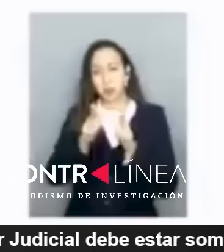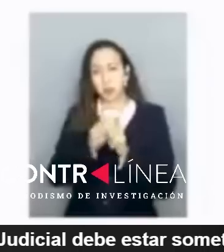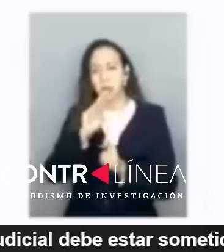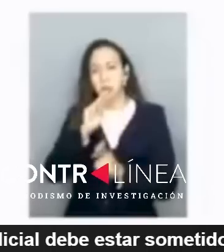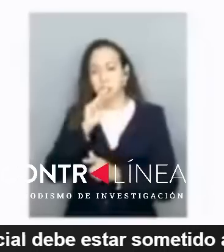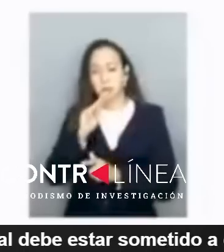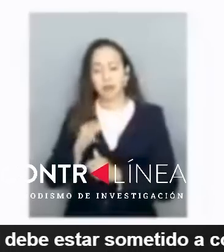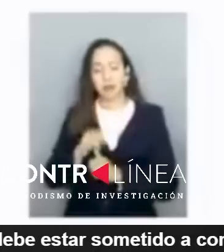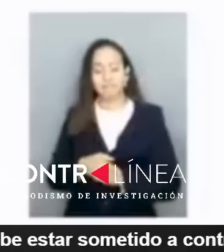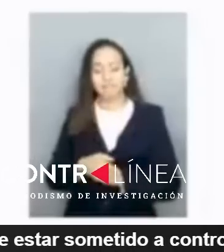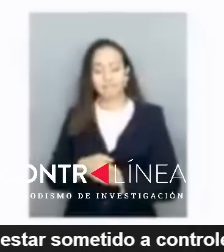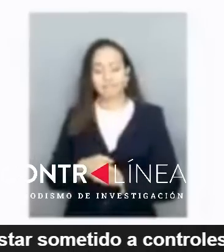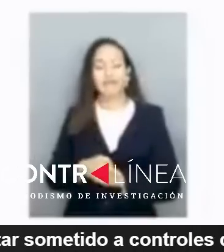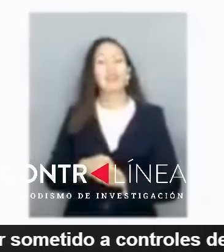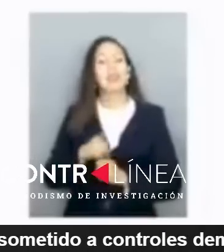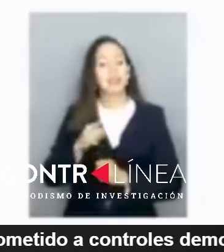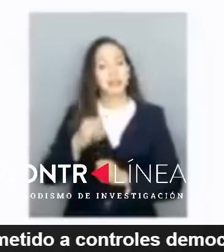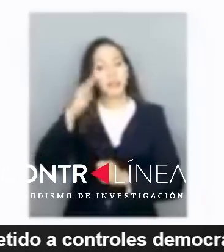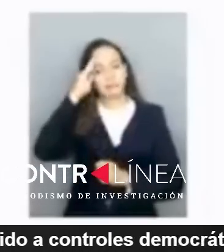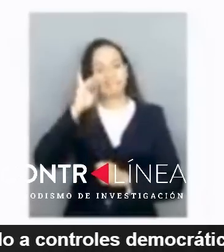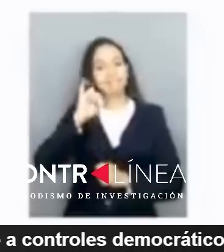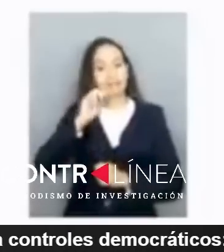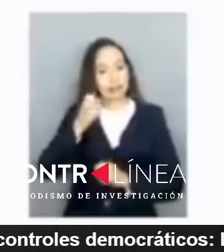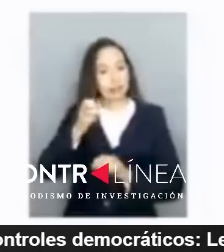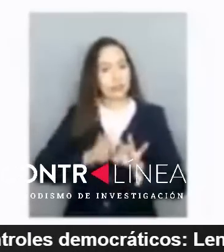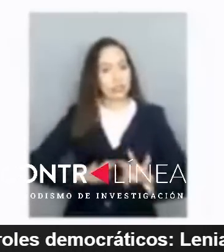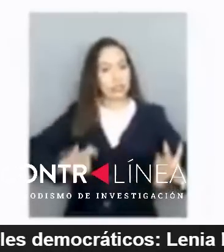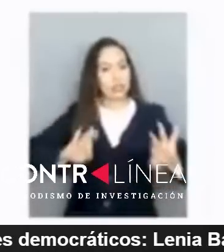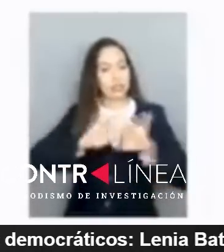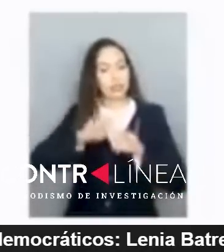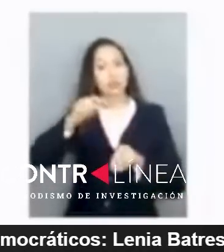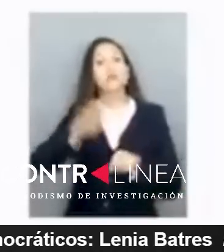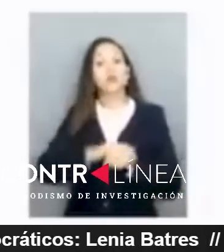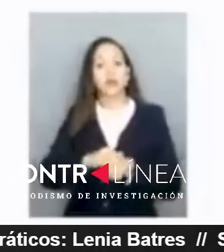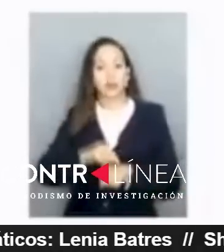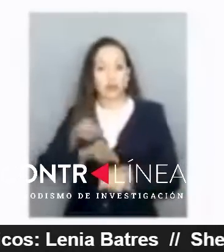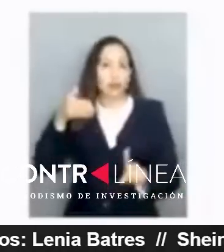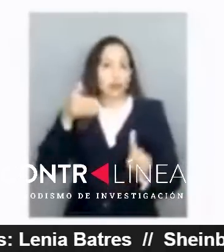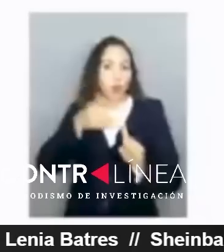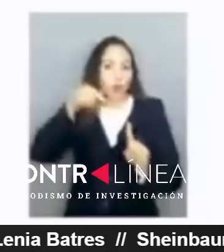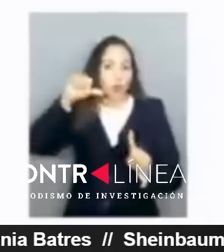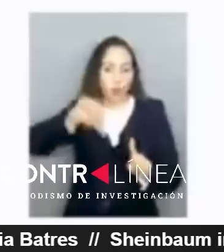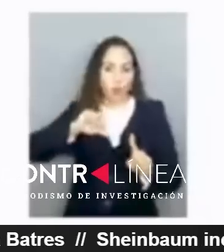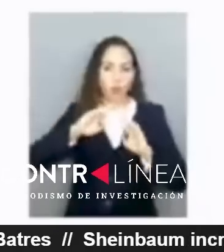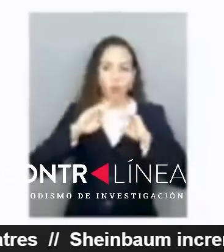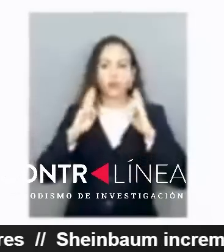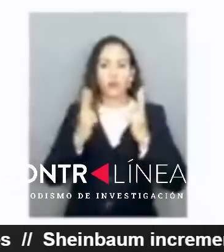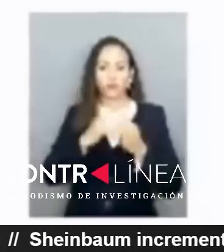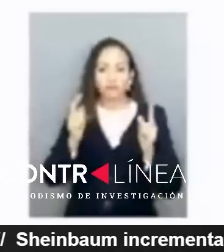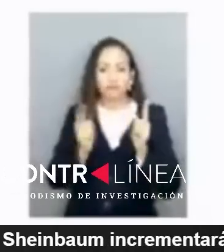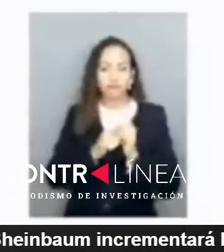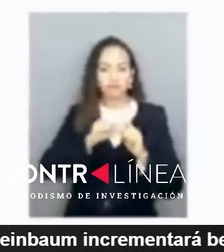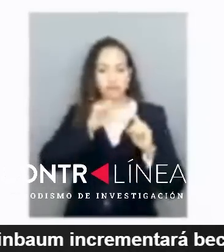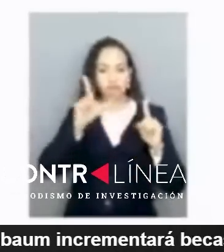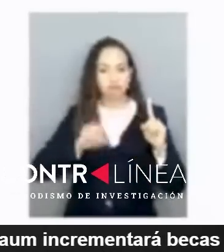esencia del encuentro nacional por una agenda de seguridad y justicia. El